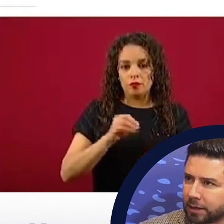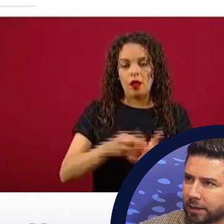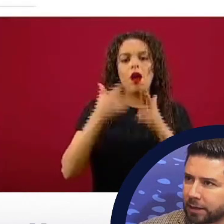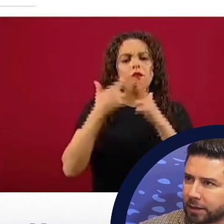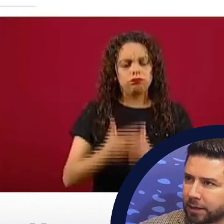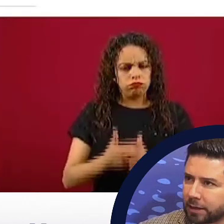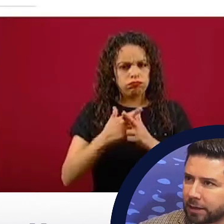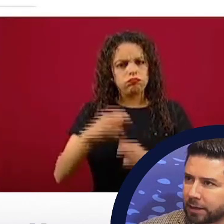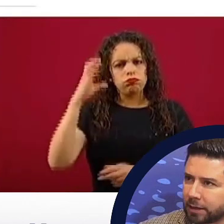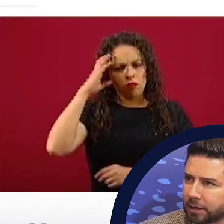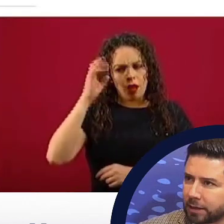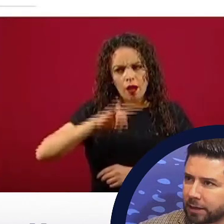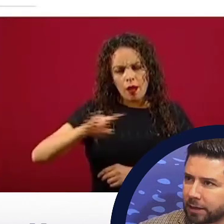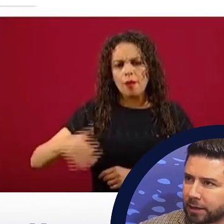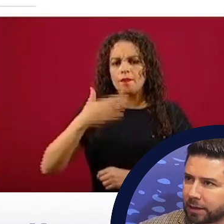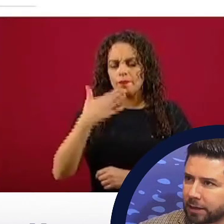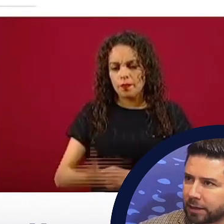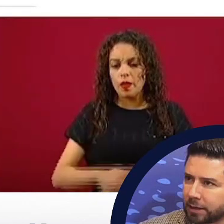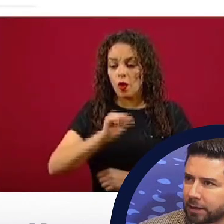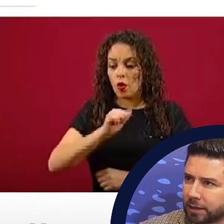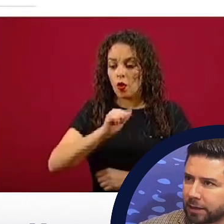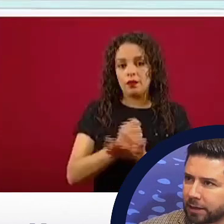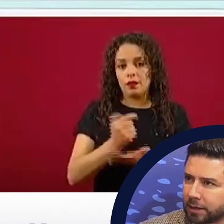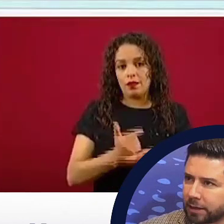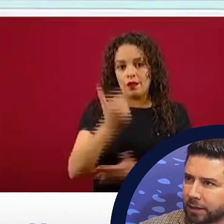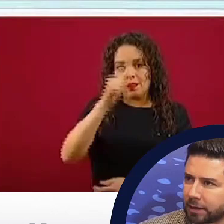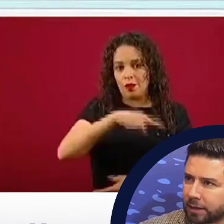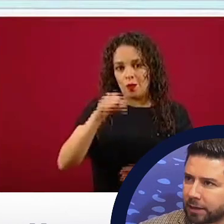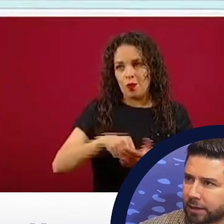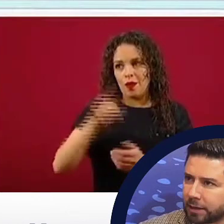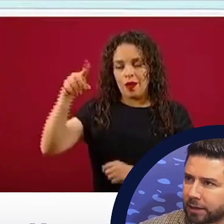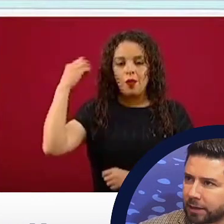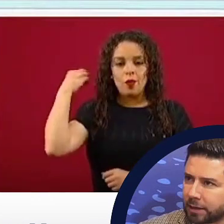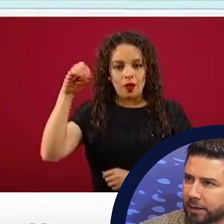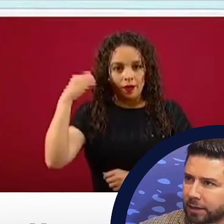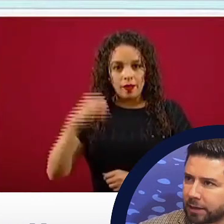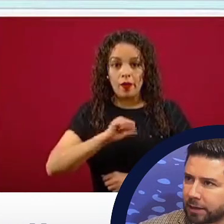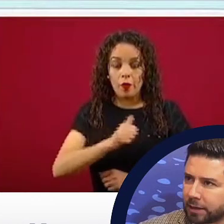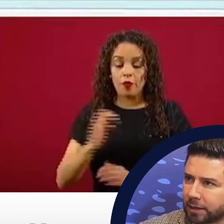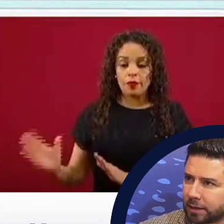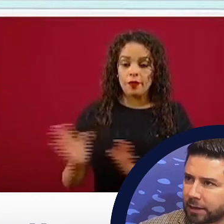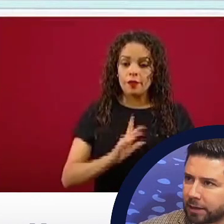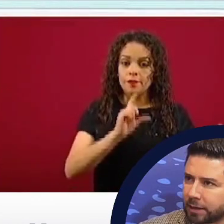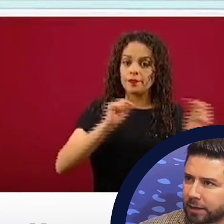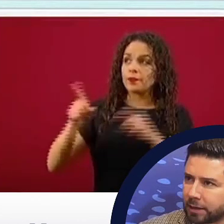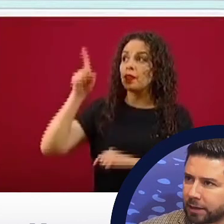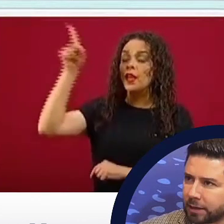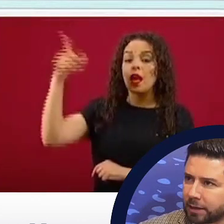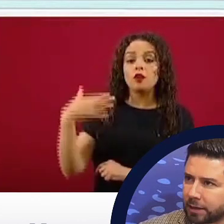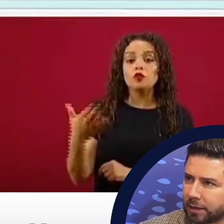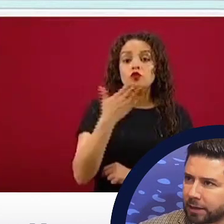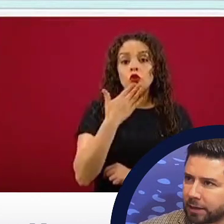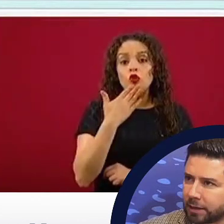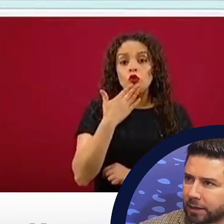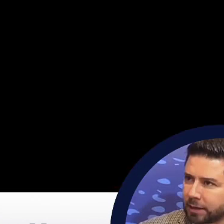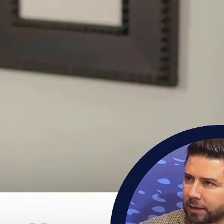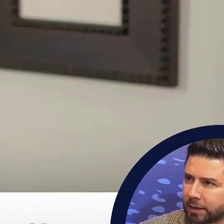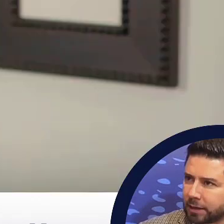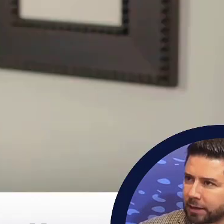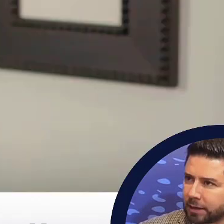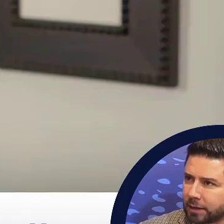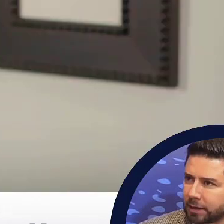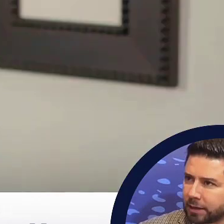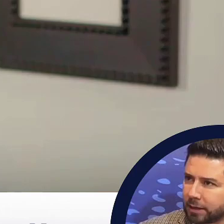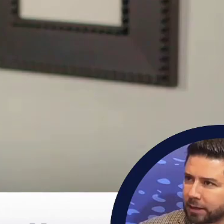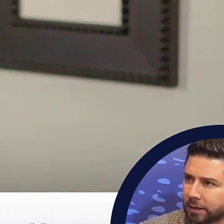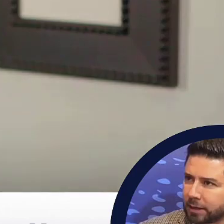que emita la autoridad en materia de protección de la salud. En asimilación porque es necesario hacer